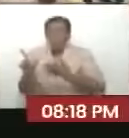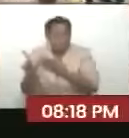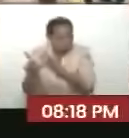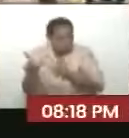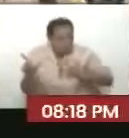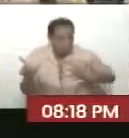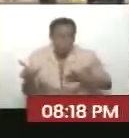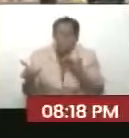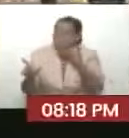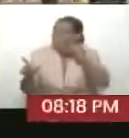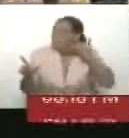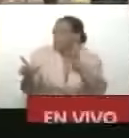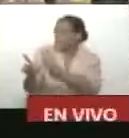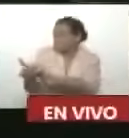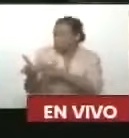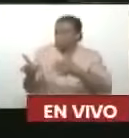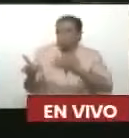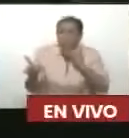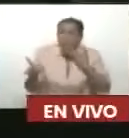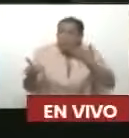Orgulloso estoy.